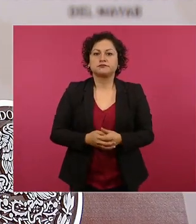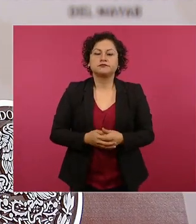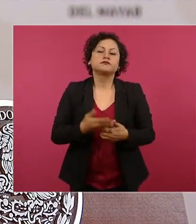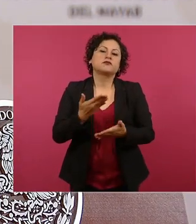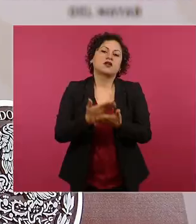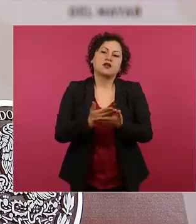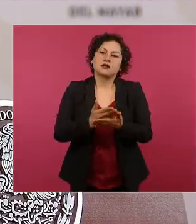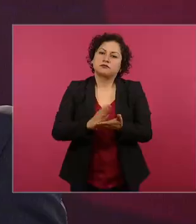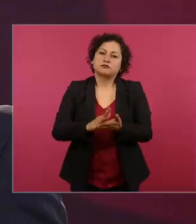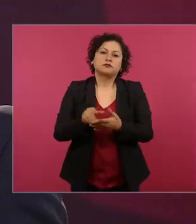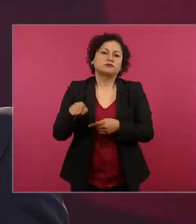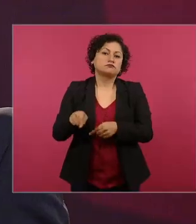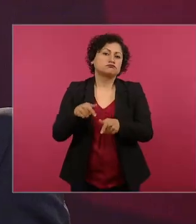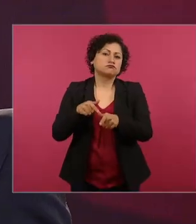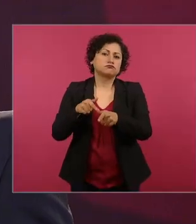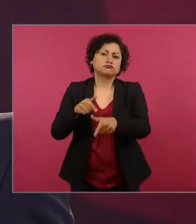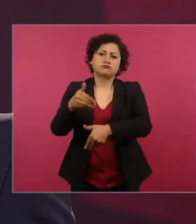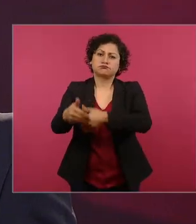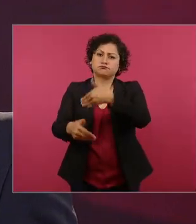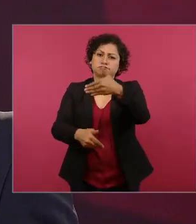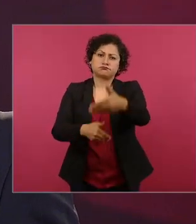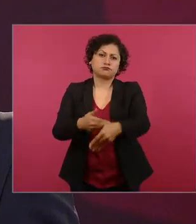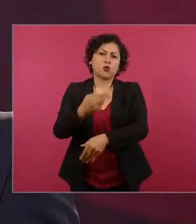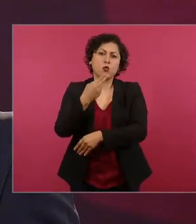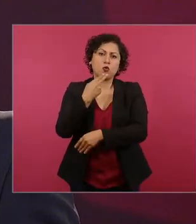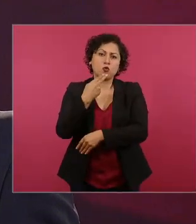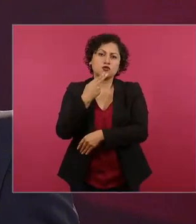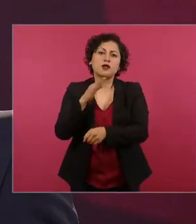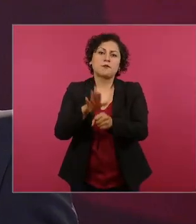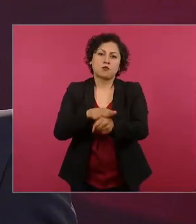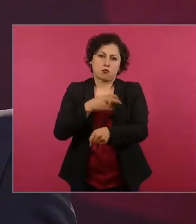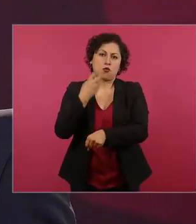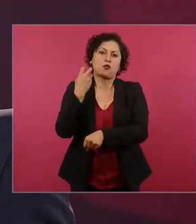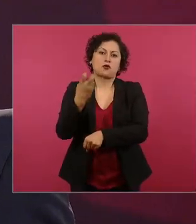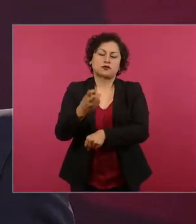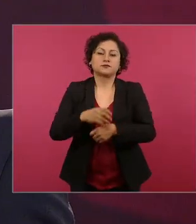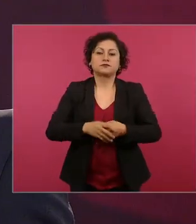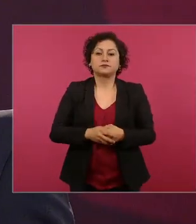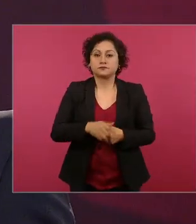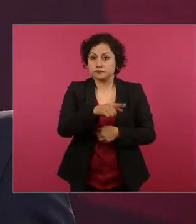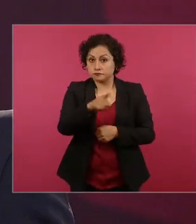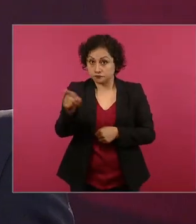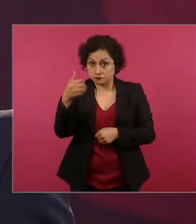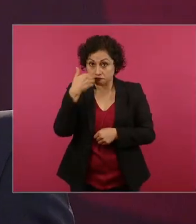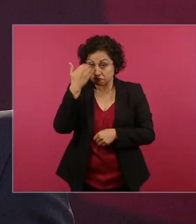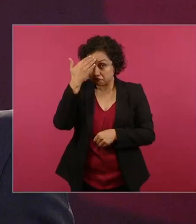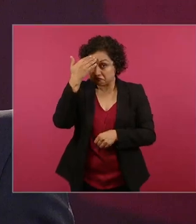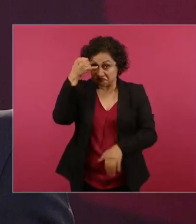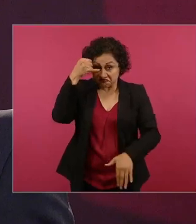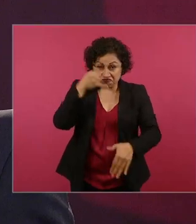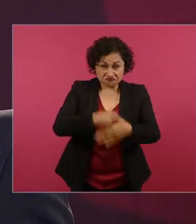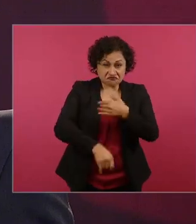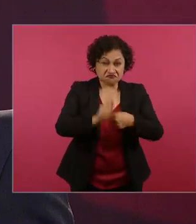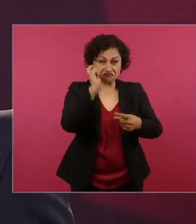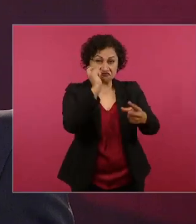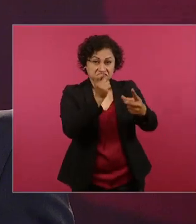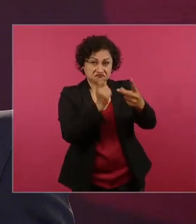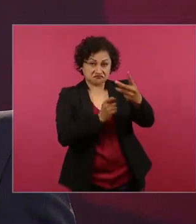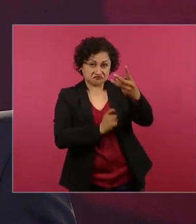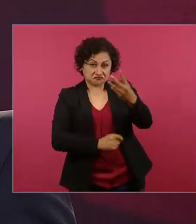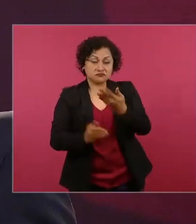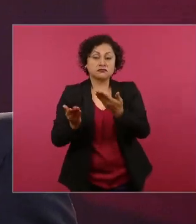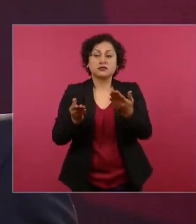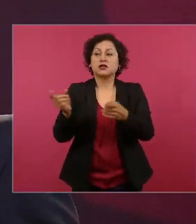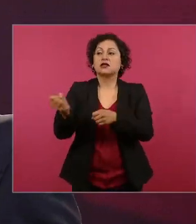uso permanente del aeropuerto. Para dar mayores detalles técnicos, el secretario de Obras, Jesús